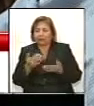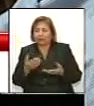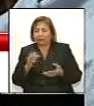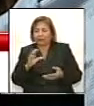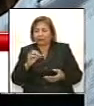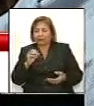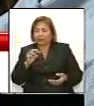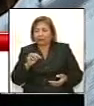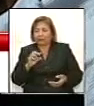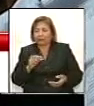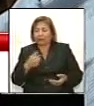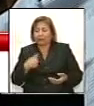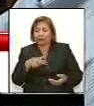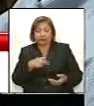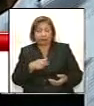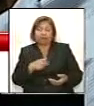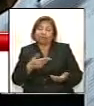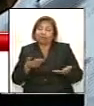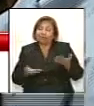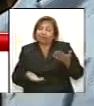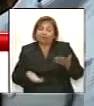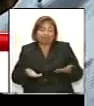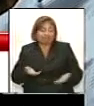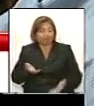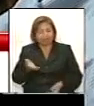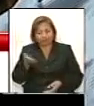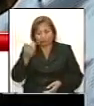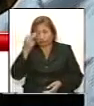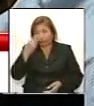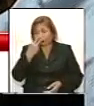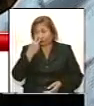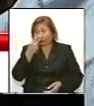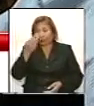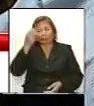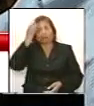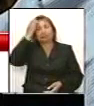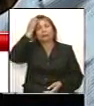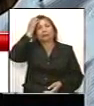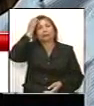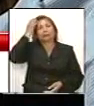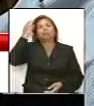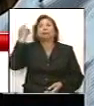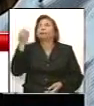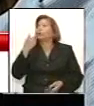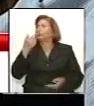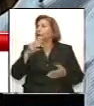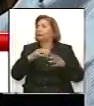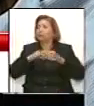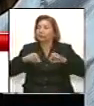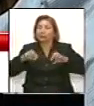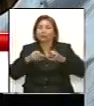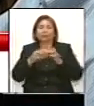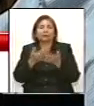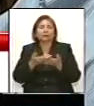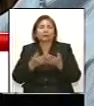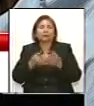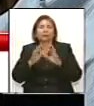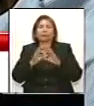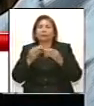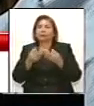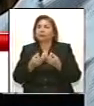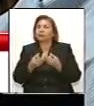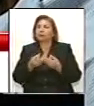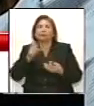www.noalacosovirtual.com. Nosotros prácticamente, personalmente la estoy viendo, ¿no? Eso lo está viendo el Programa Nacional contra la Violencia Familiar y